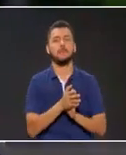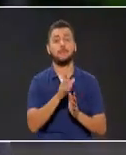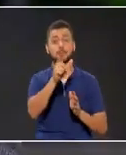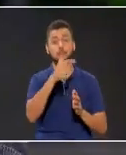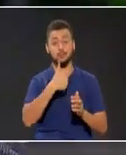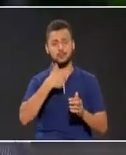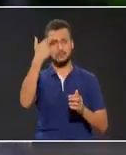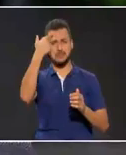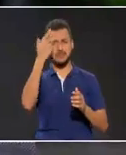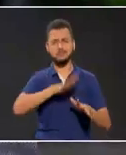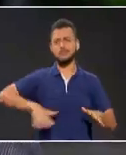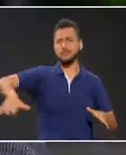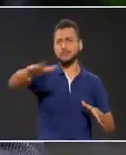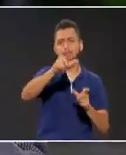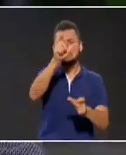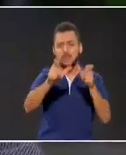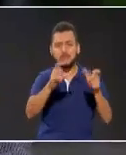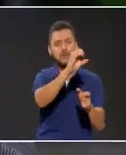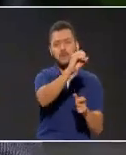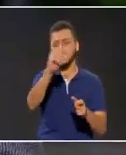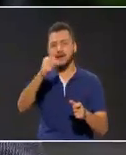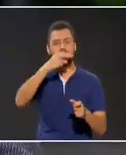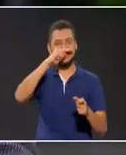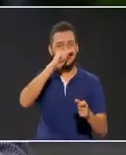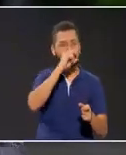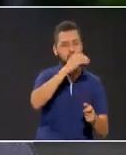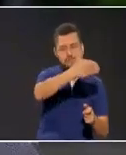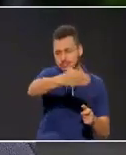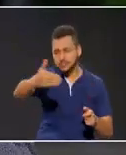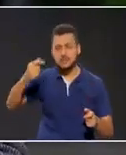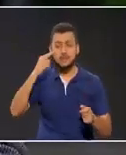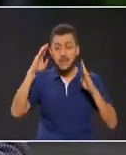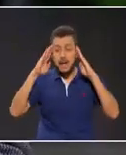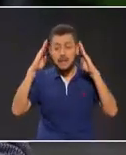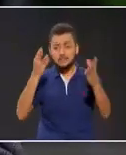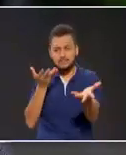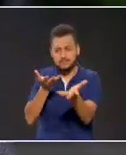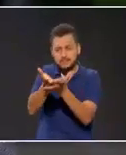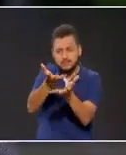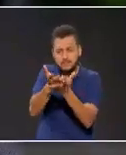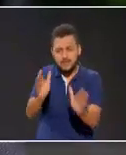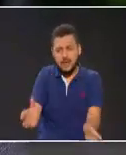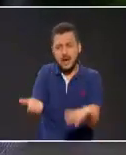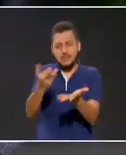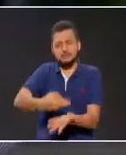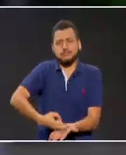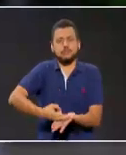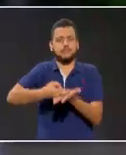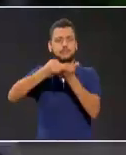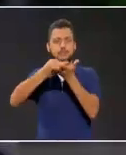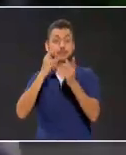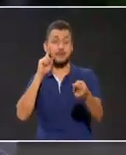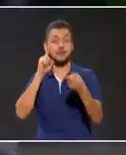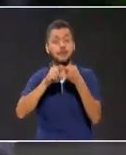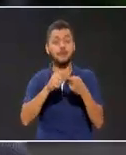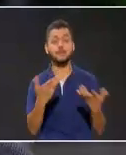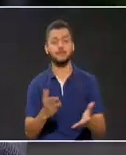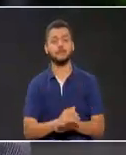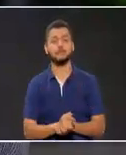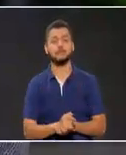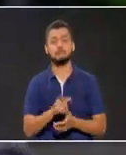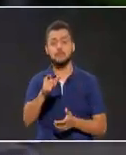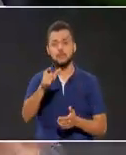importante de habitantes de calle que requieren de una intervención, digamos, de partes para atender su problema de